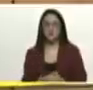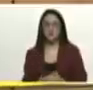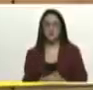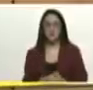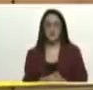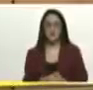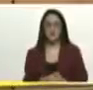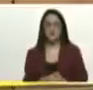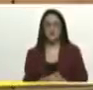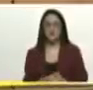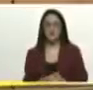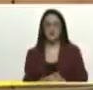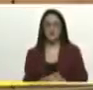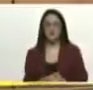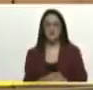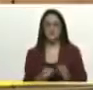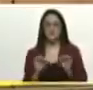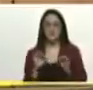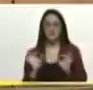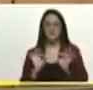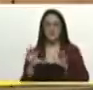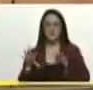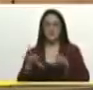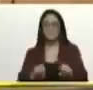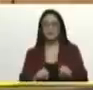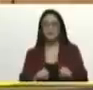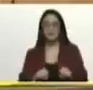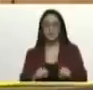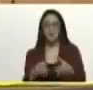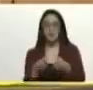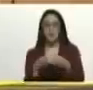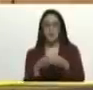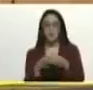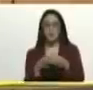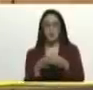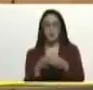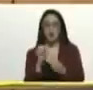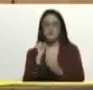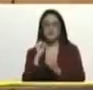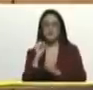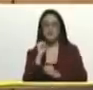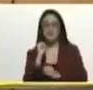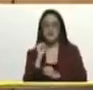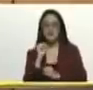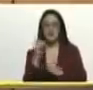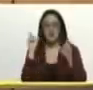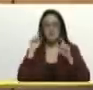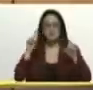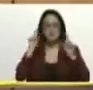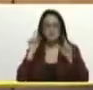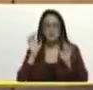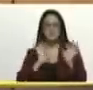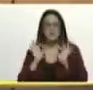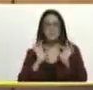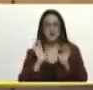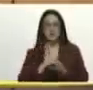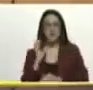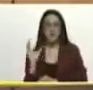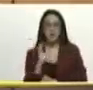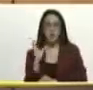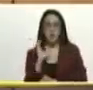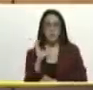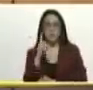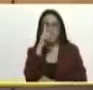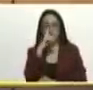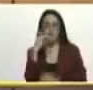el intento de invasión que logramos neutralizar de un grupo de mercenarios entrenados, financiados y preparados en Colombia en el